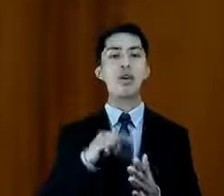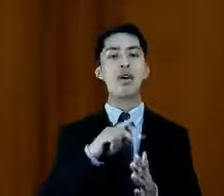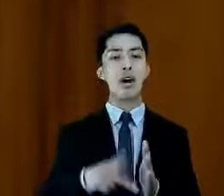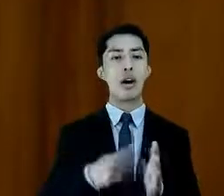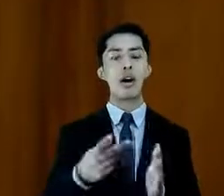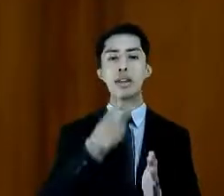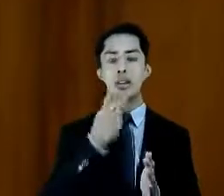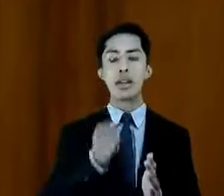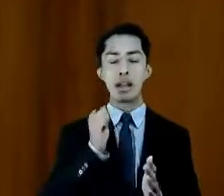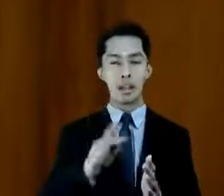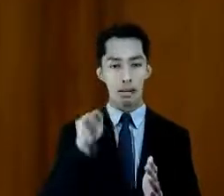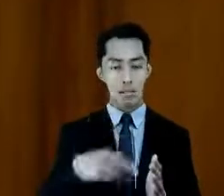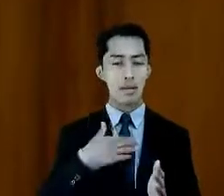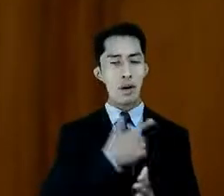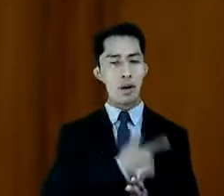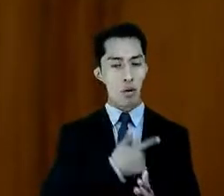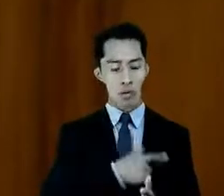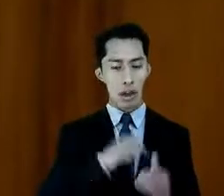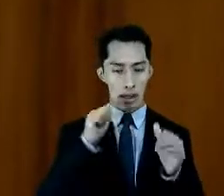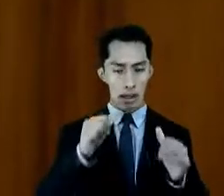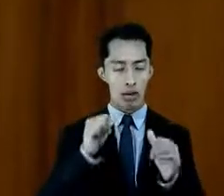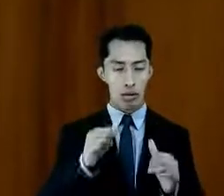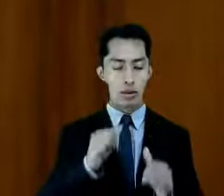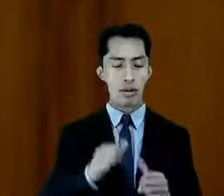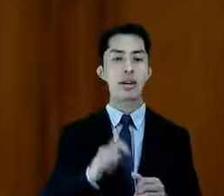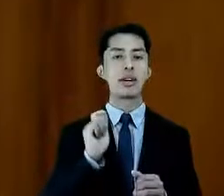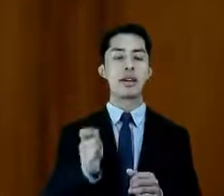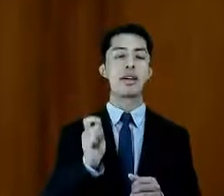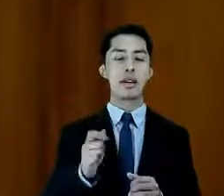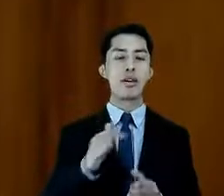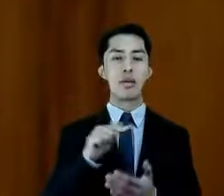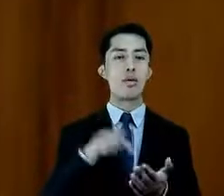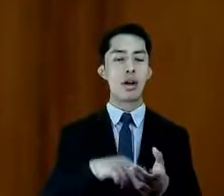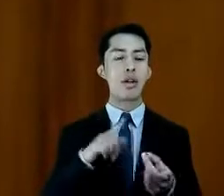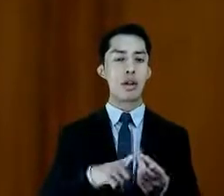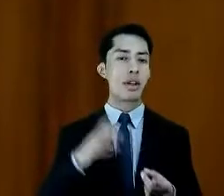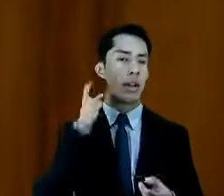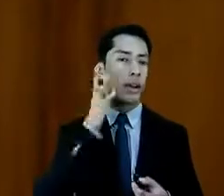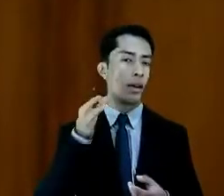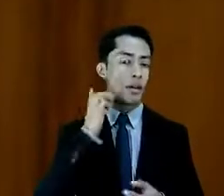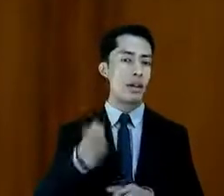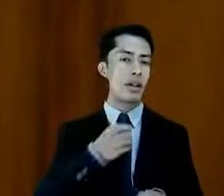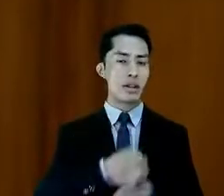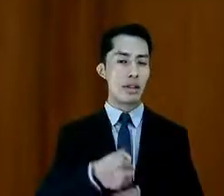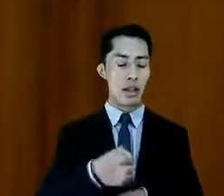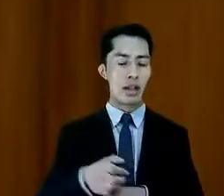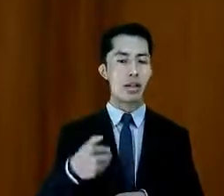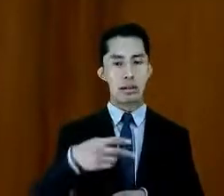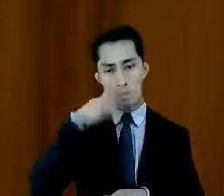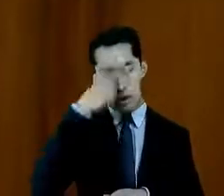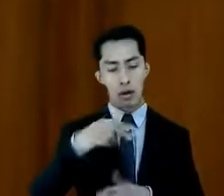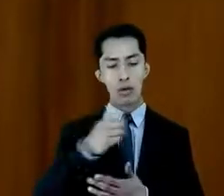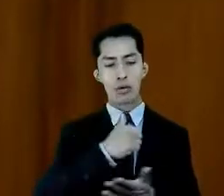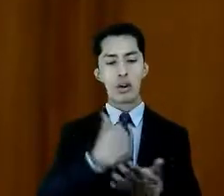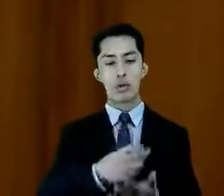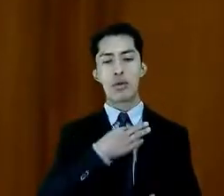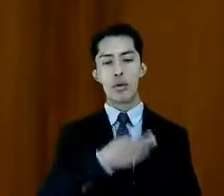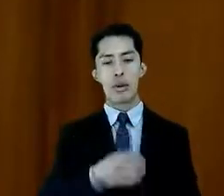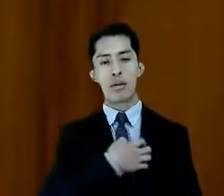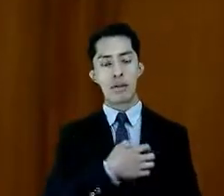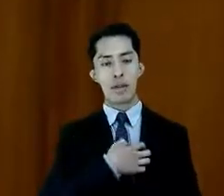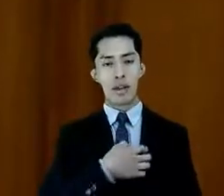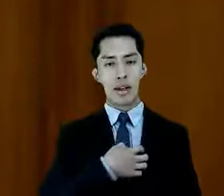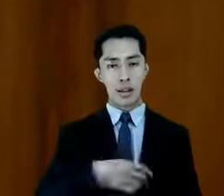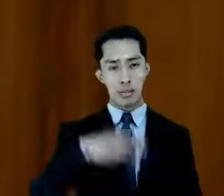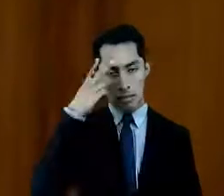usted la seguridad de mi atenta y distinguida consideración, dado en el Palacio del Poder Ejecutivo en la ciudad de Toluca de Lerdo, capital del Estado